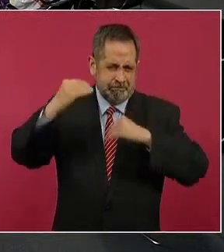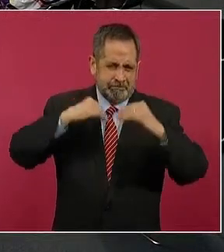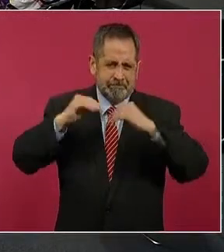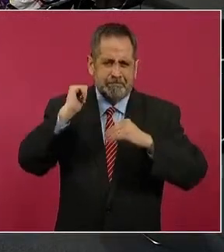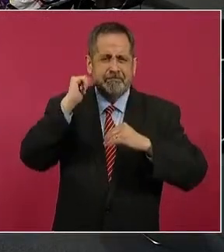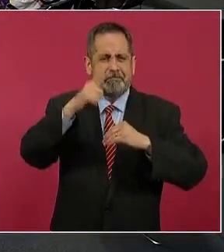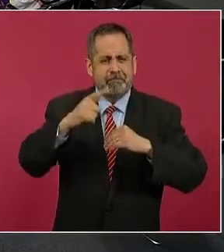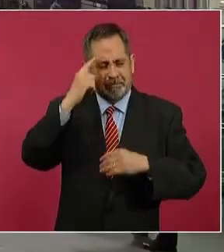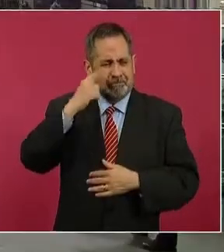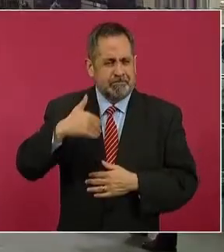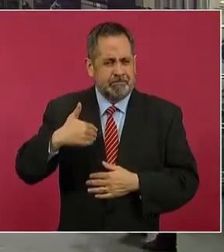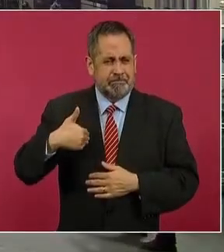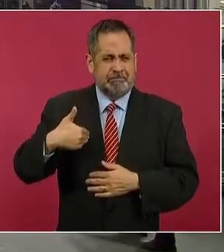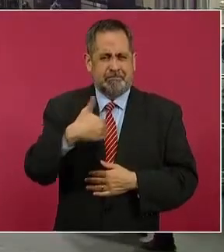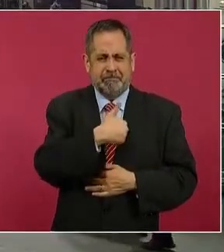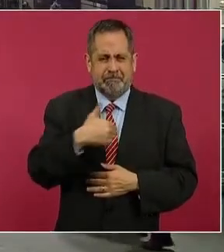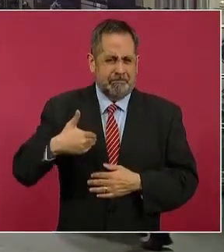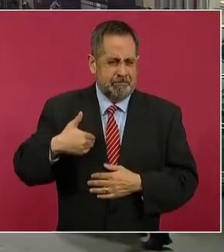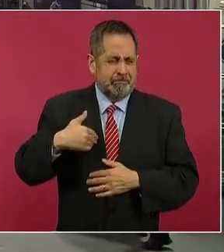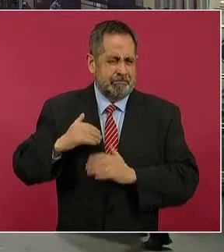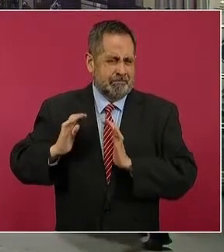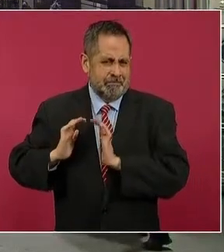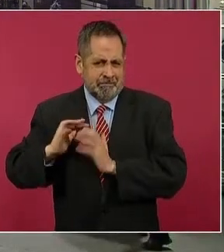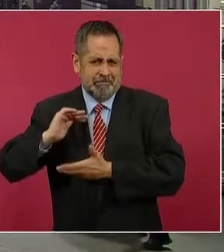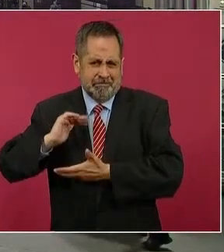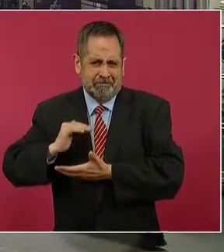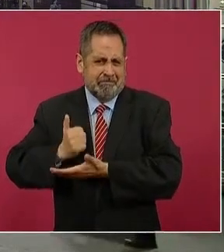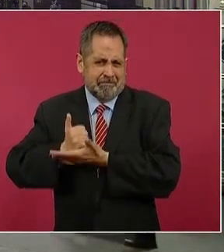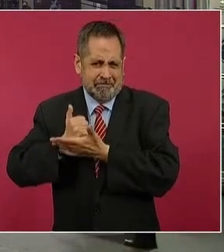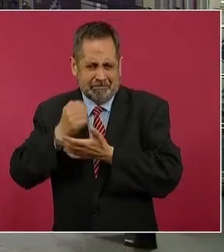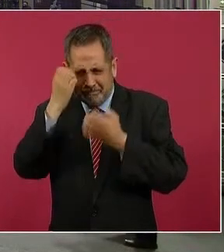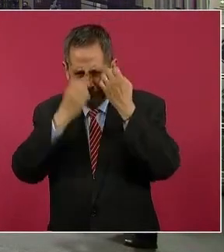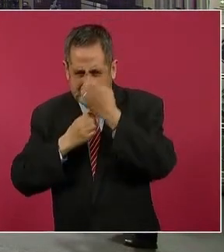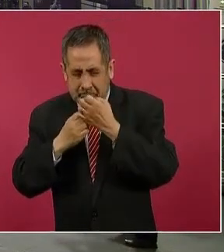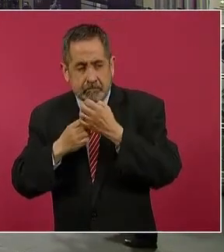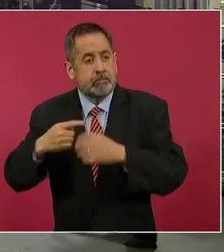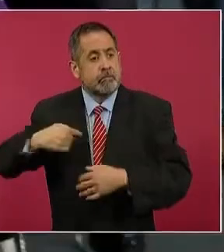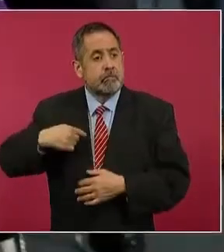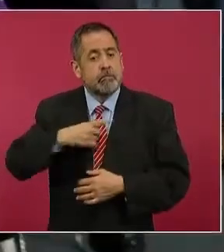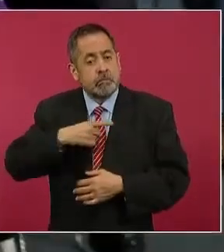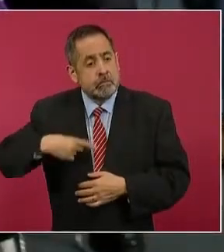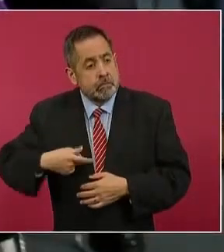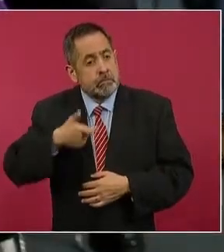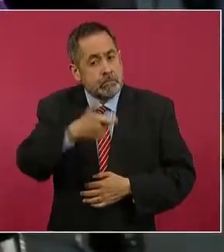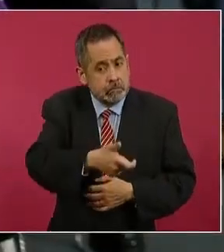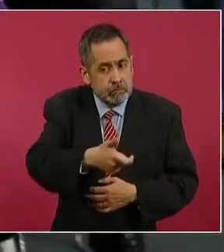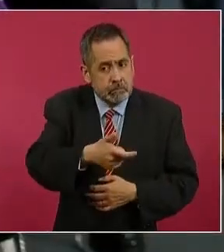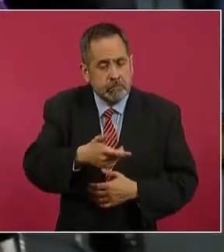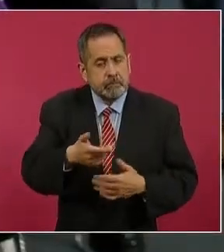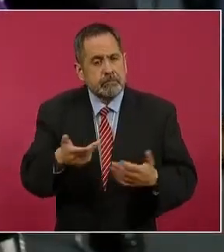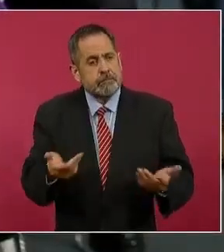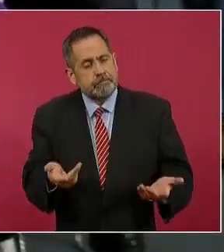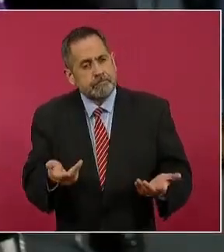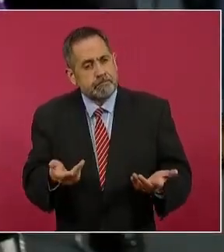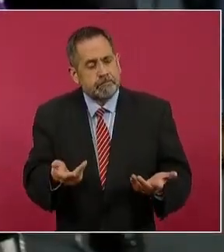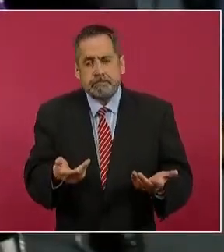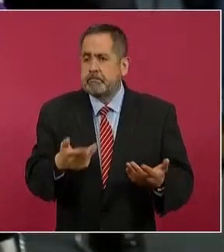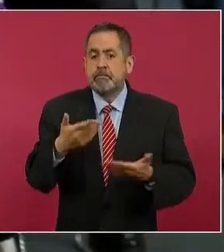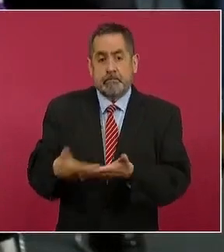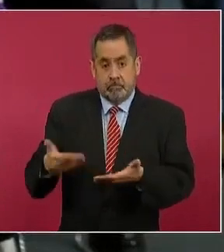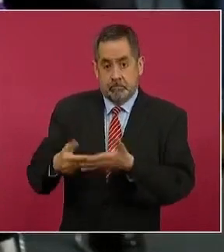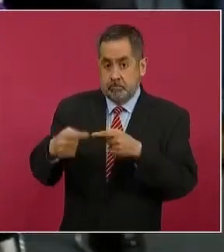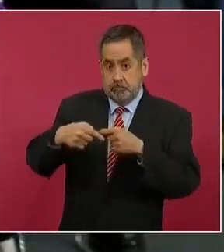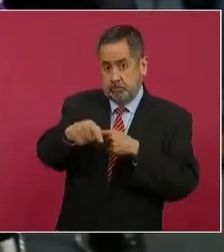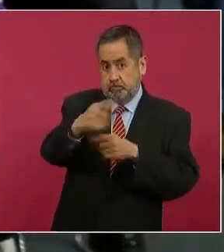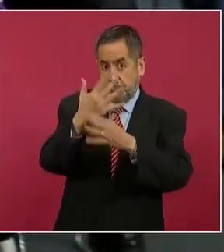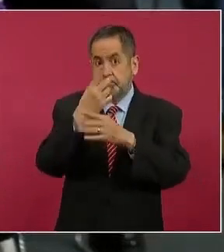una mastografía, tenías que pagarlas por tu cuenta. Yo quisiera saber si dentro de este esquema de gratuidad se va a